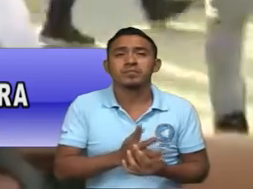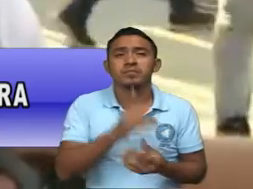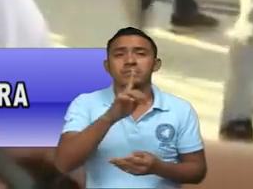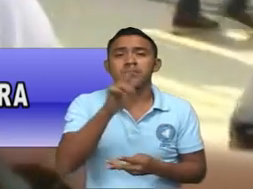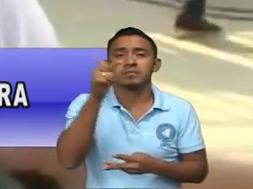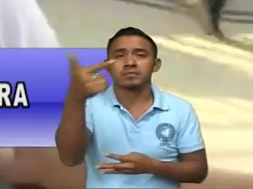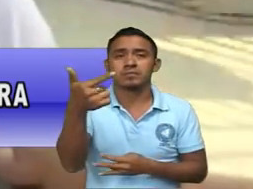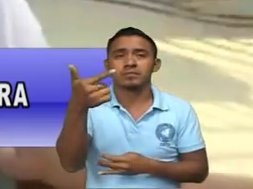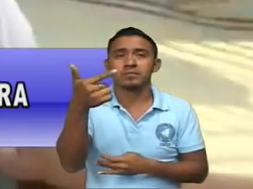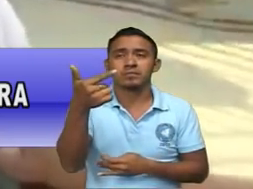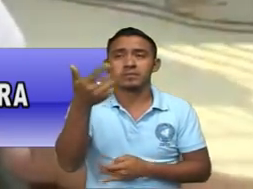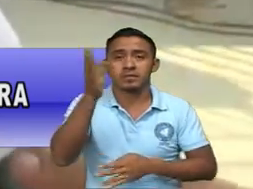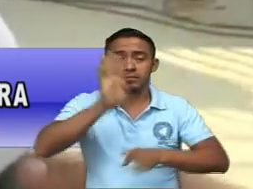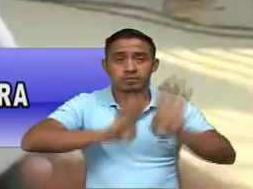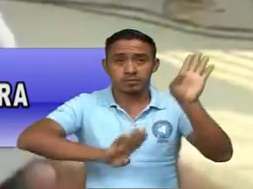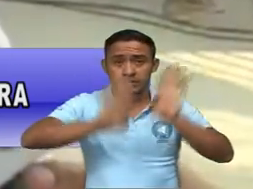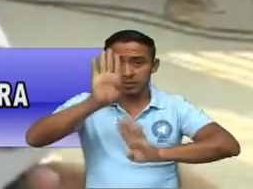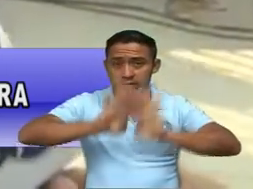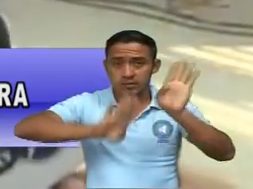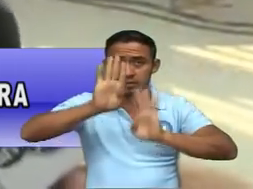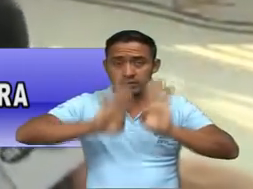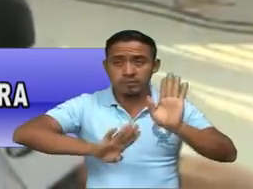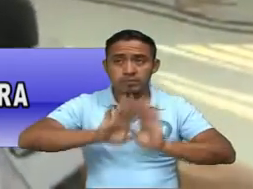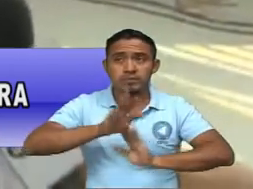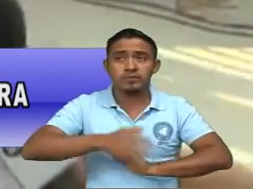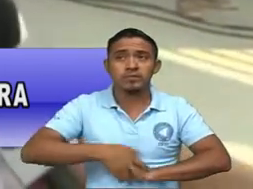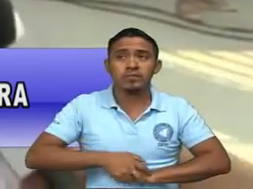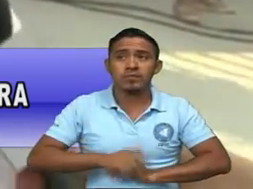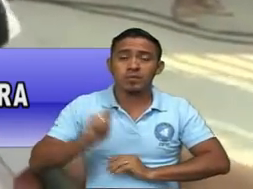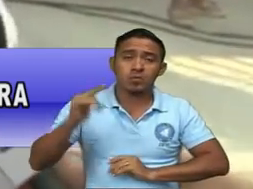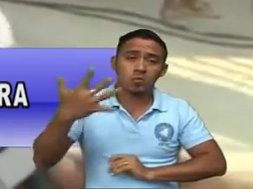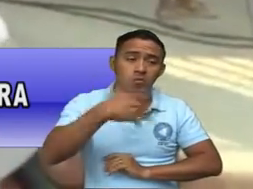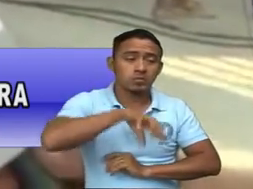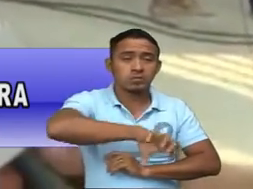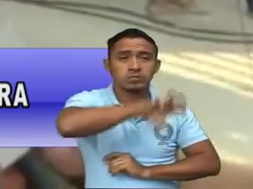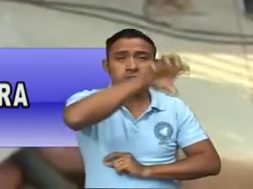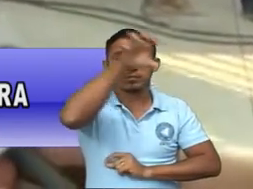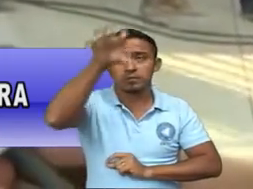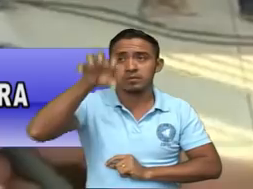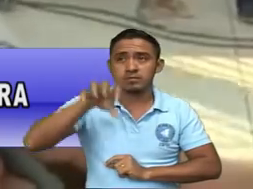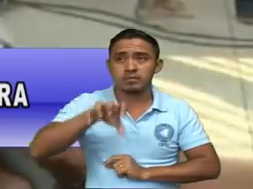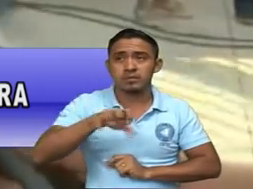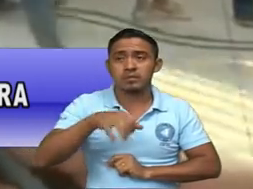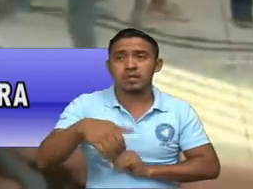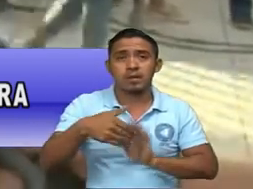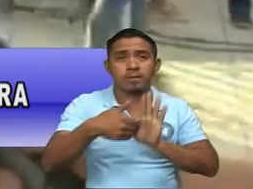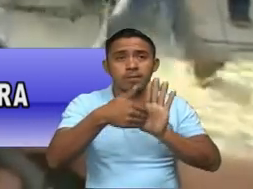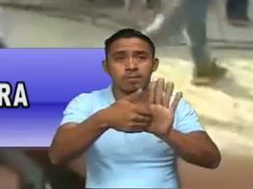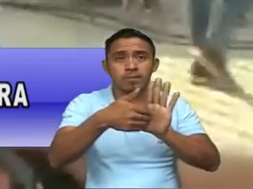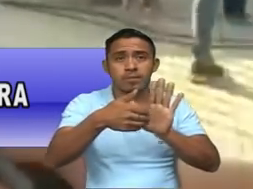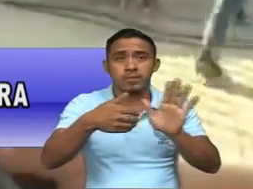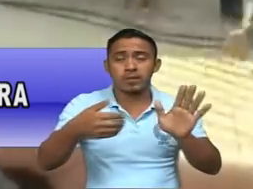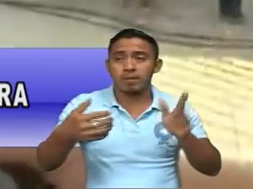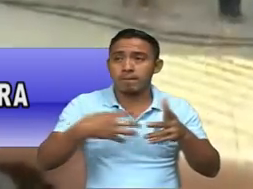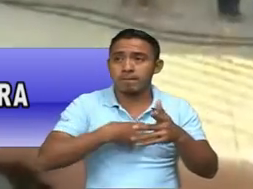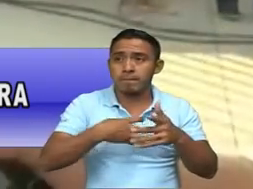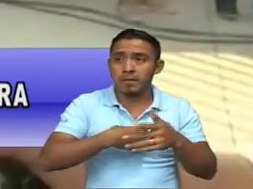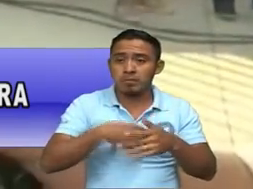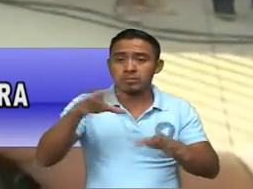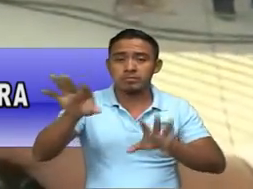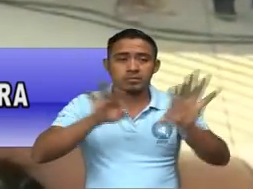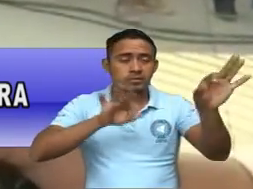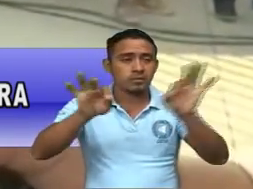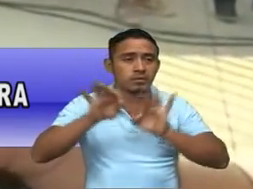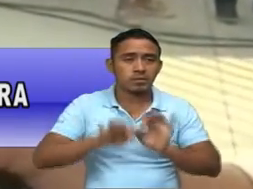17 participaciones de todos los departamentos para los reyes y reinas de la naturaleza que van